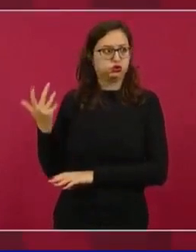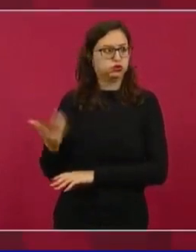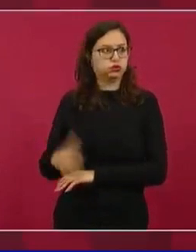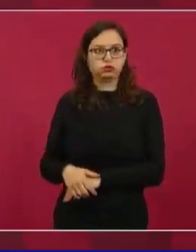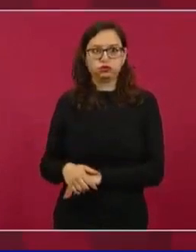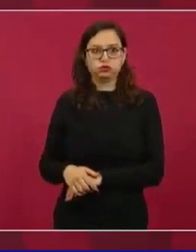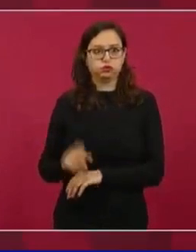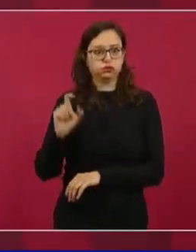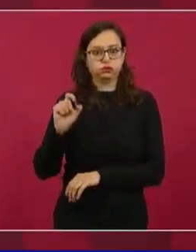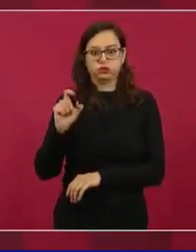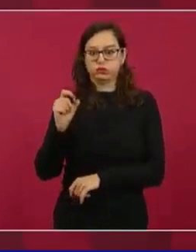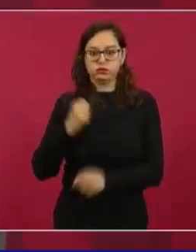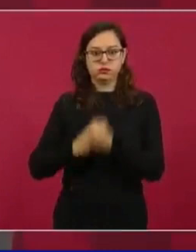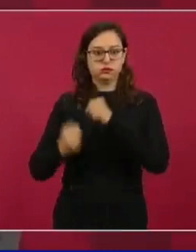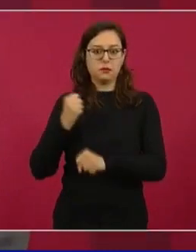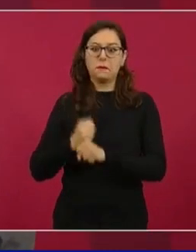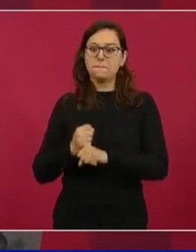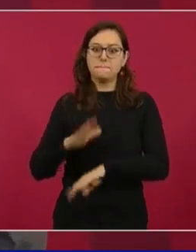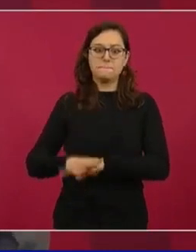más de 20 años, ¿no?